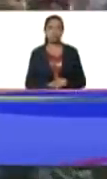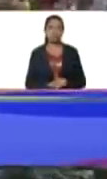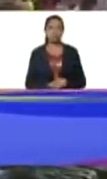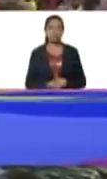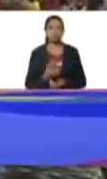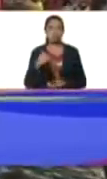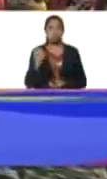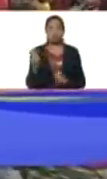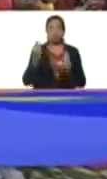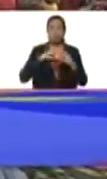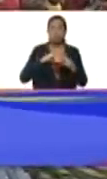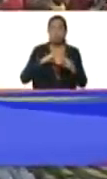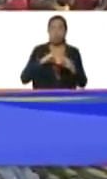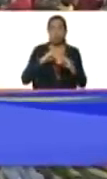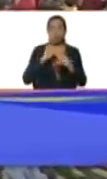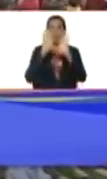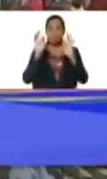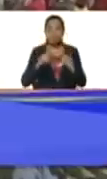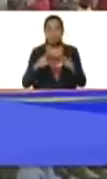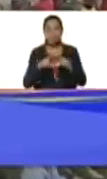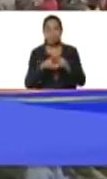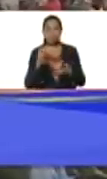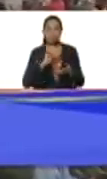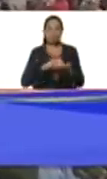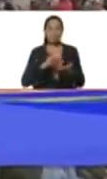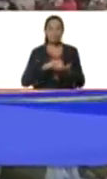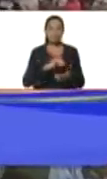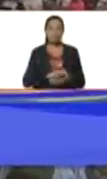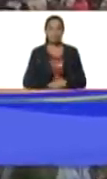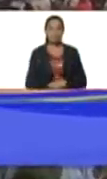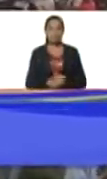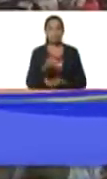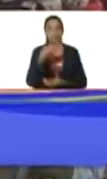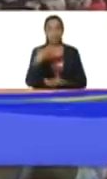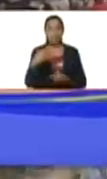Estoy de acuerdo con la metodología mirandina, Blanca.